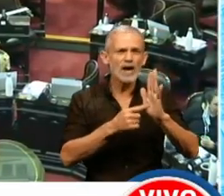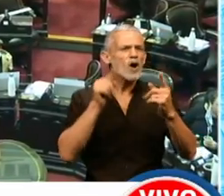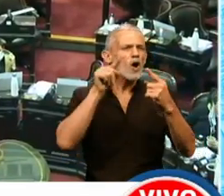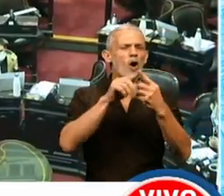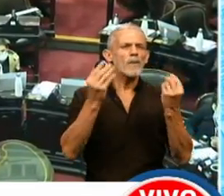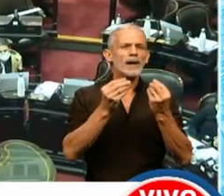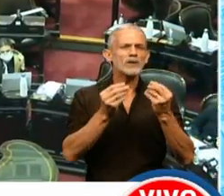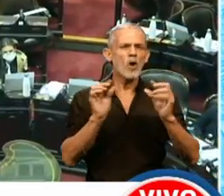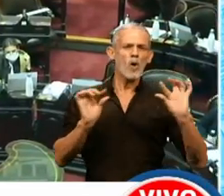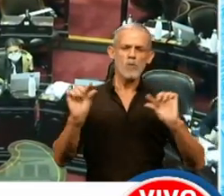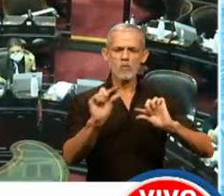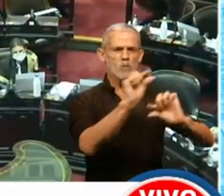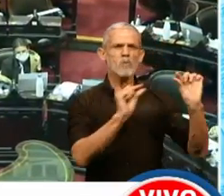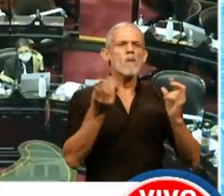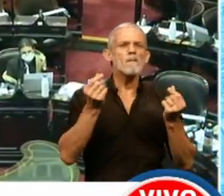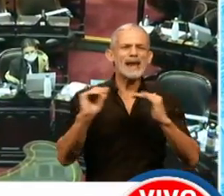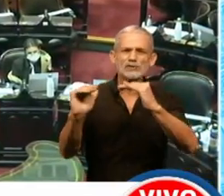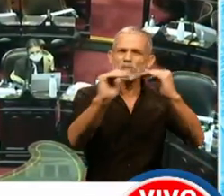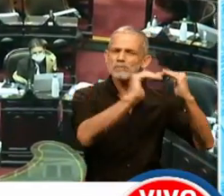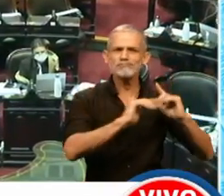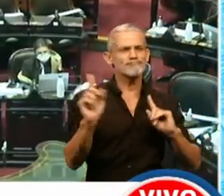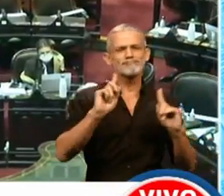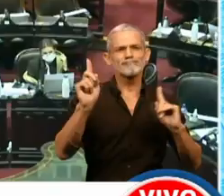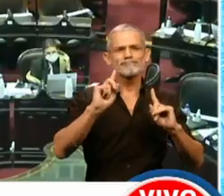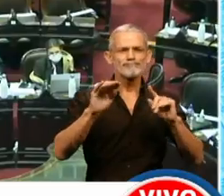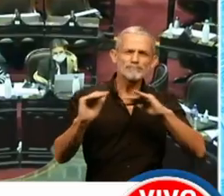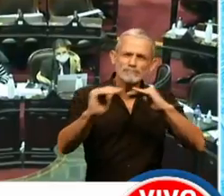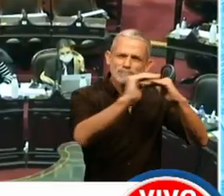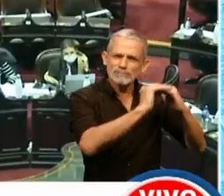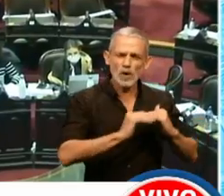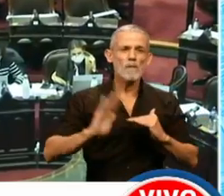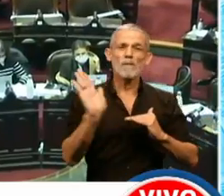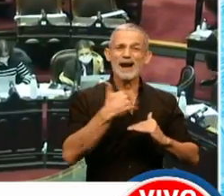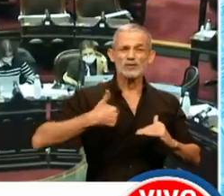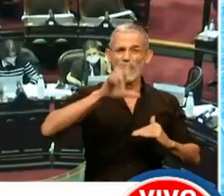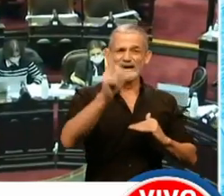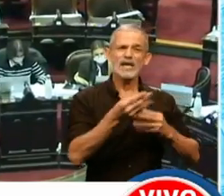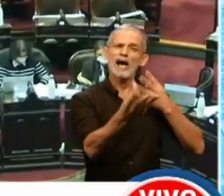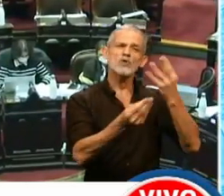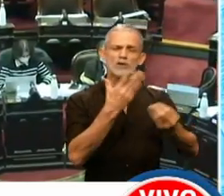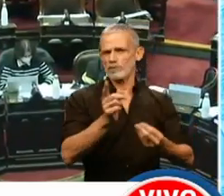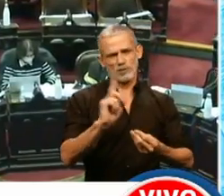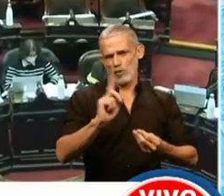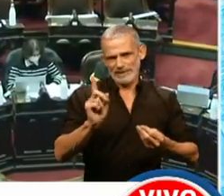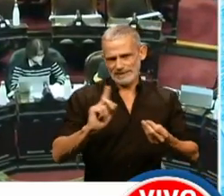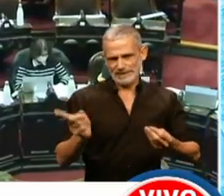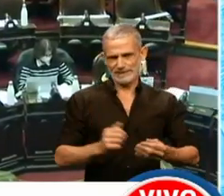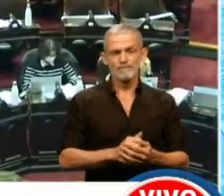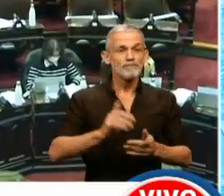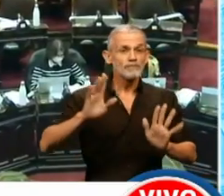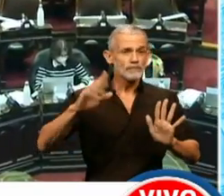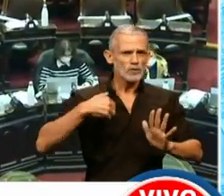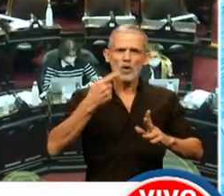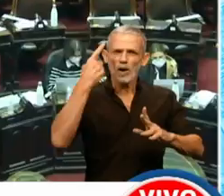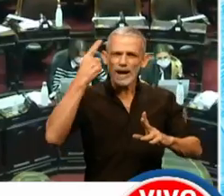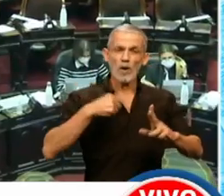a racionalizar la estructura tarifaria ya promover pautas de consumo verdaderamente solidarias y racionales estamos